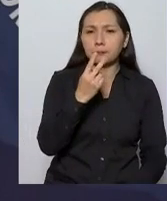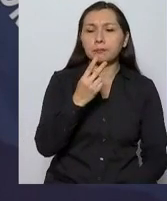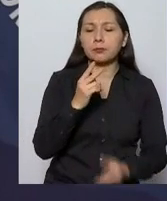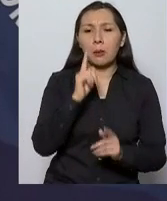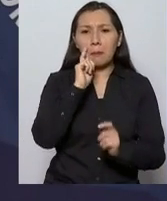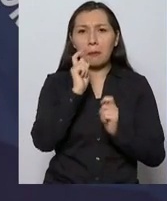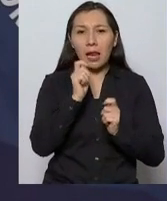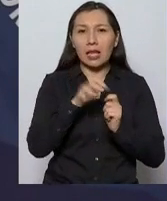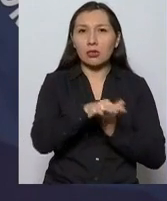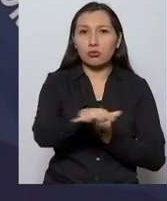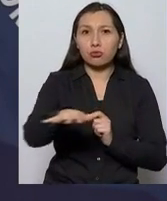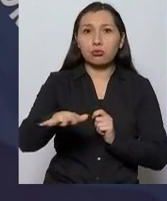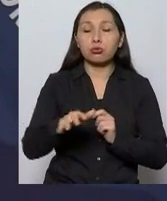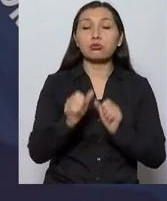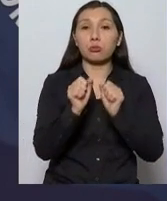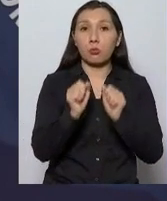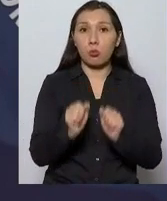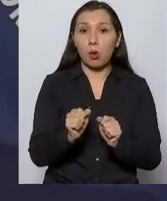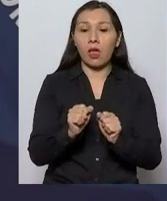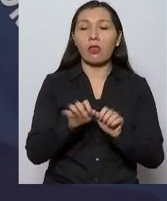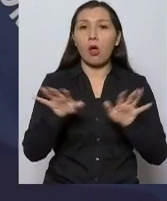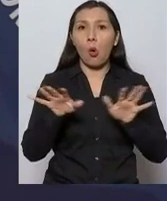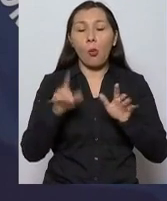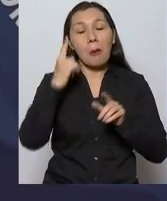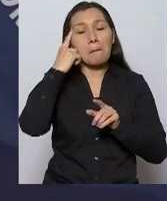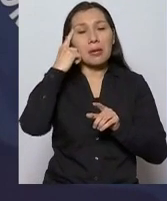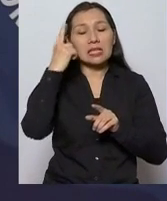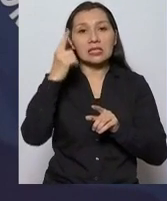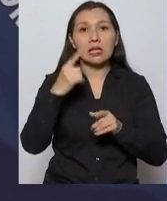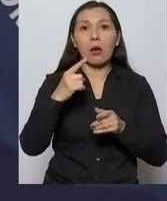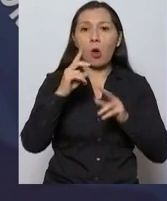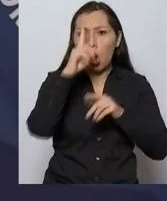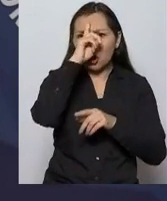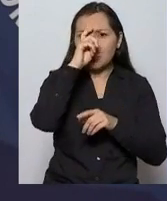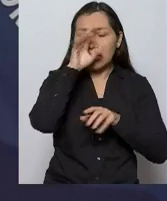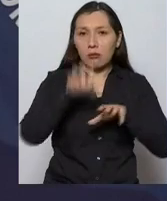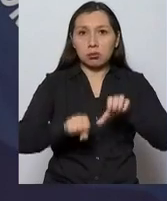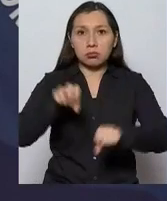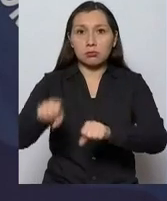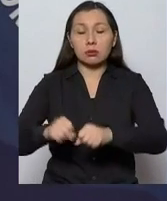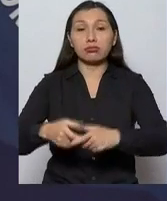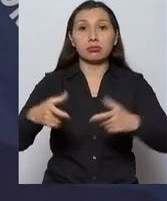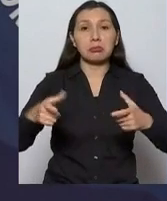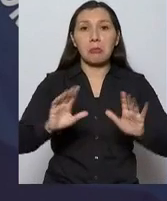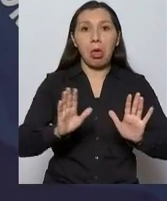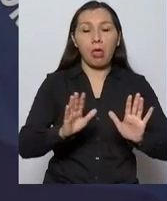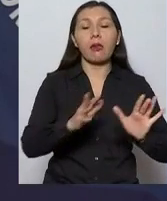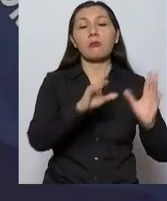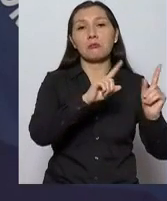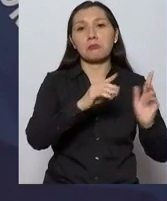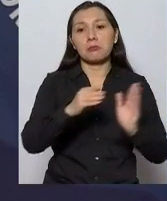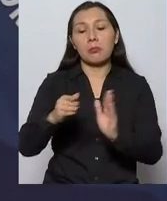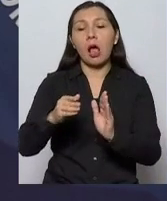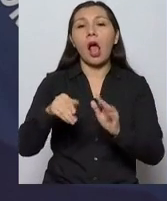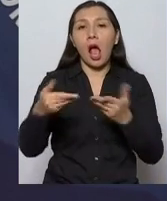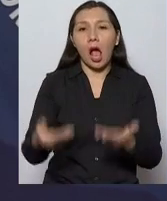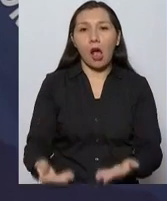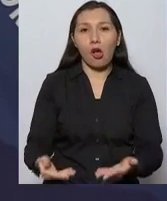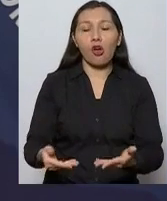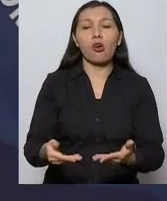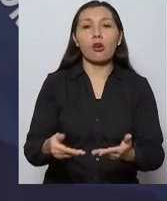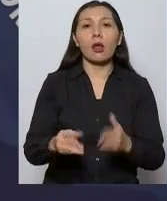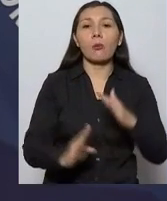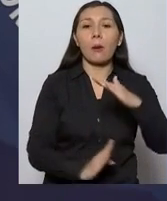de riesgo de ocupación de la red asistencial, se procedió a poner